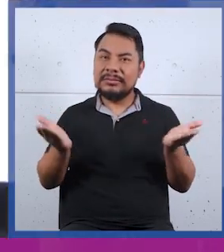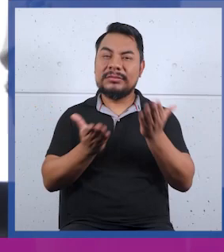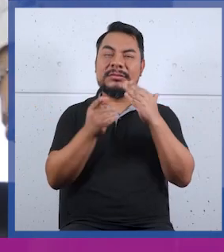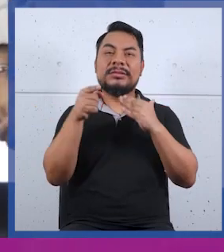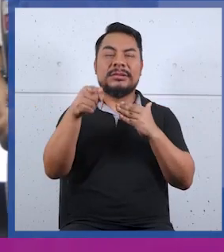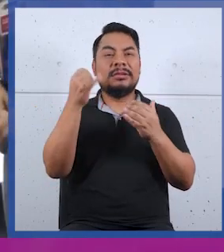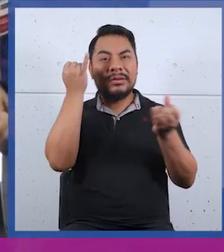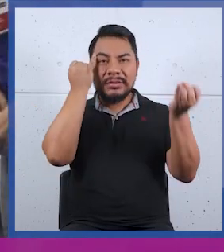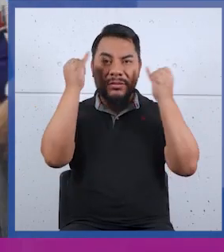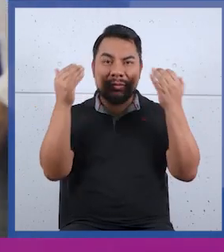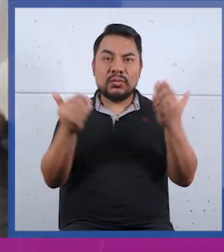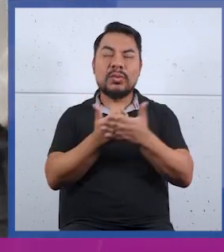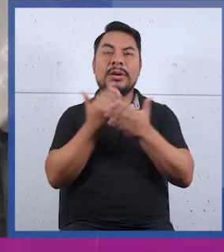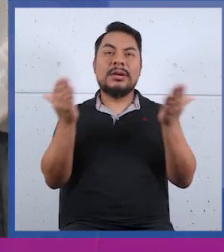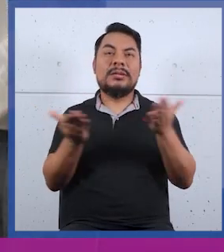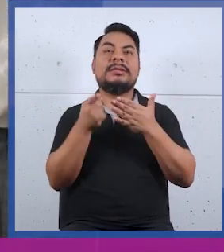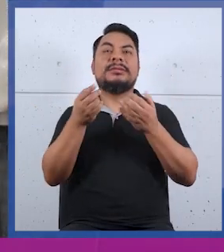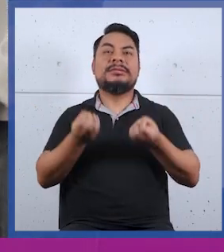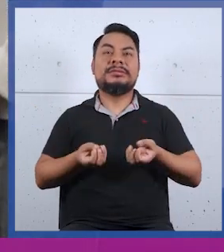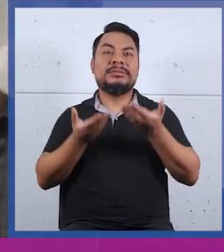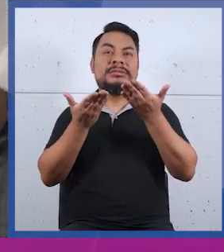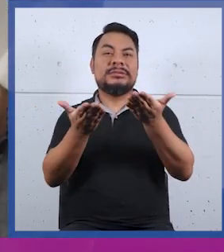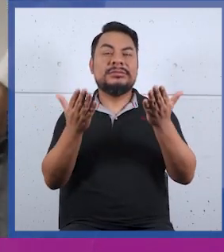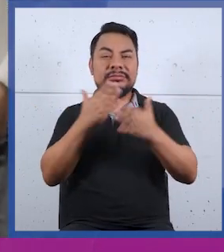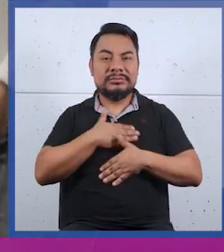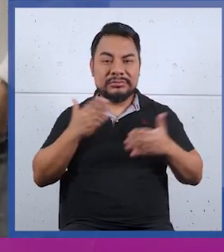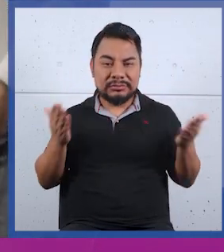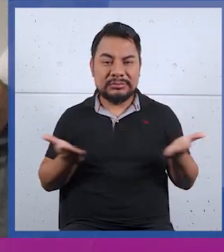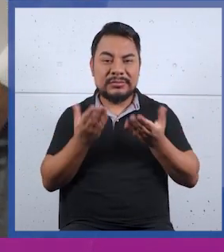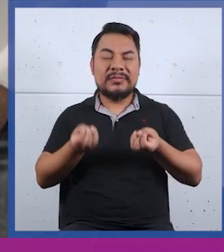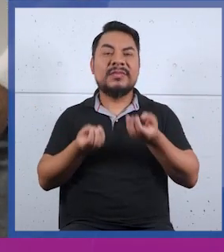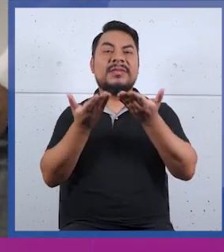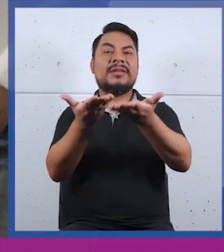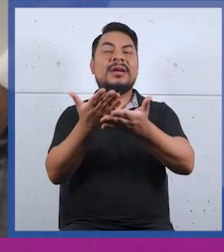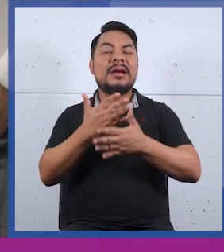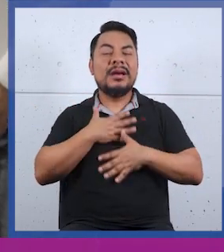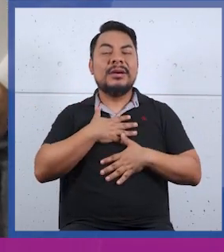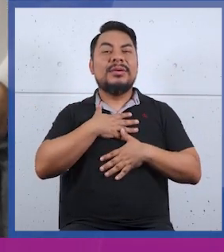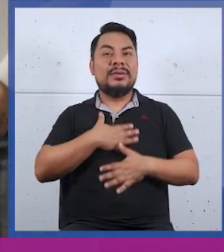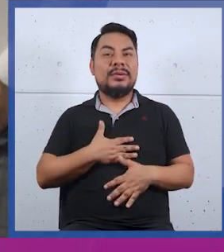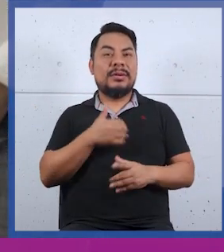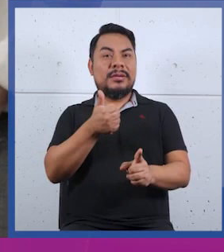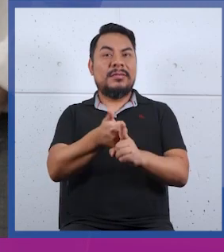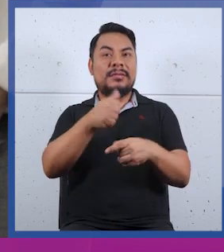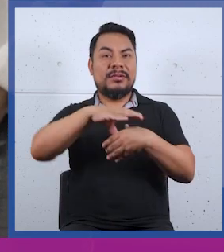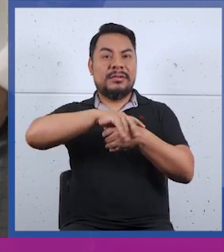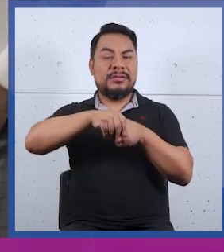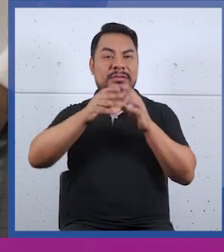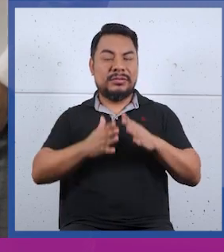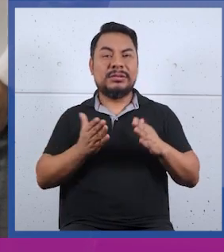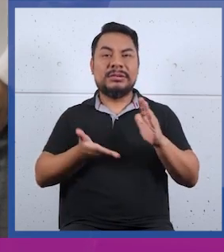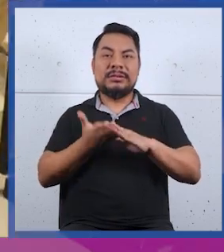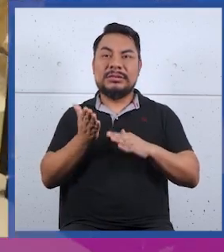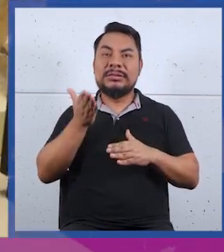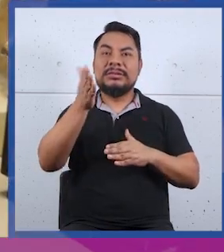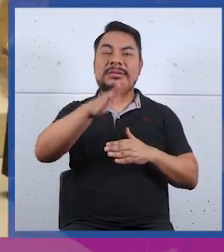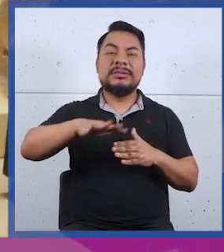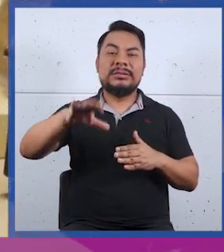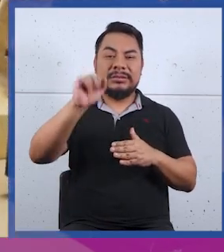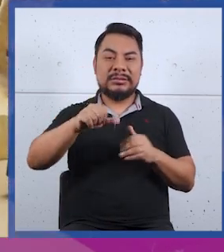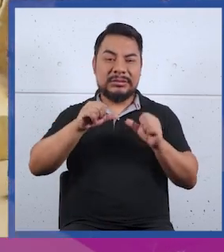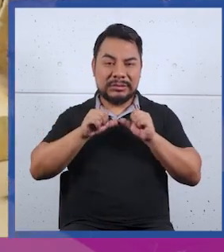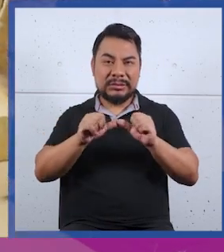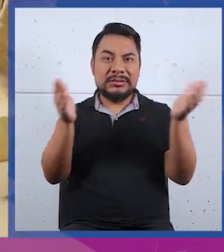vayan innovando, que vayan siguiendo ese entusiasmo de dar aliento al propio artesano para que vaya difundiendo, que